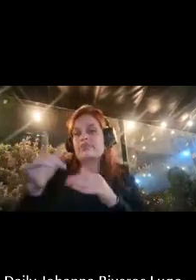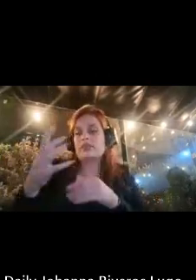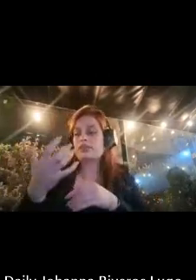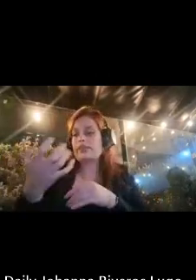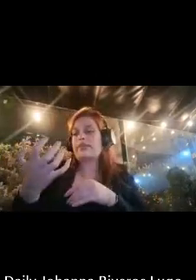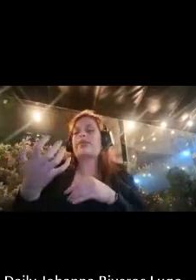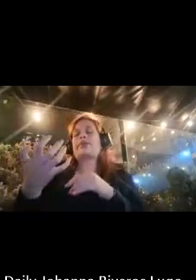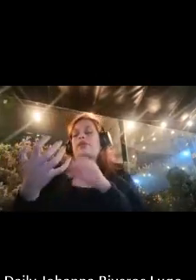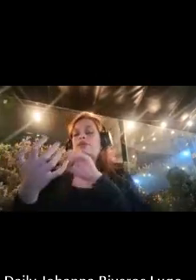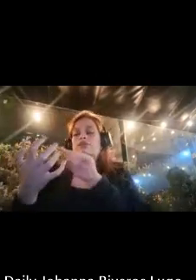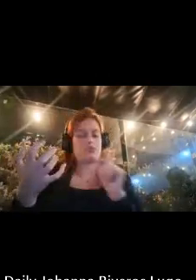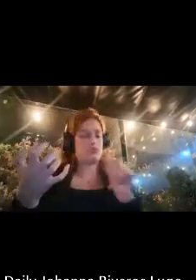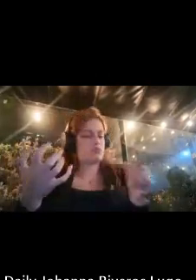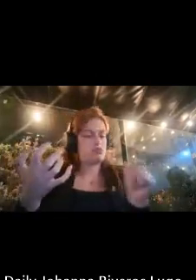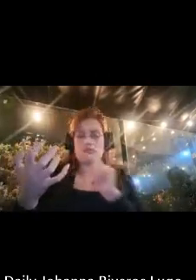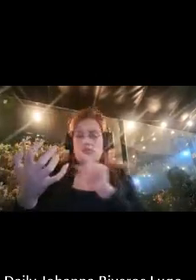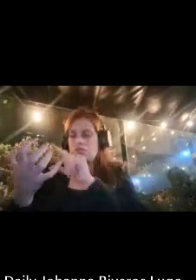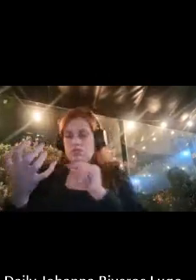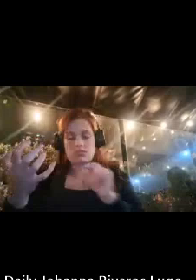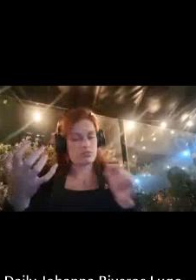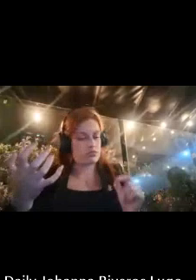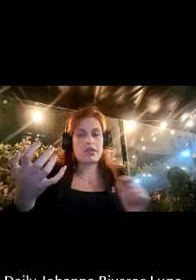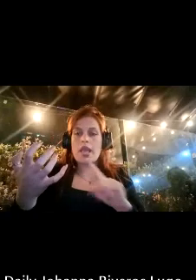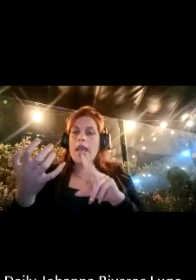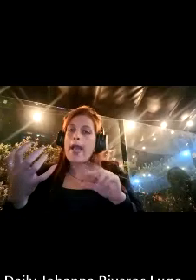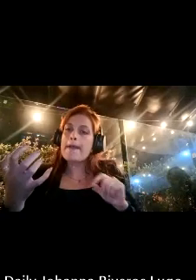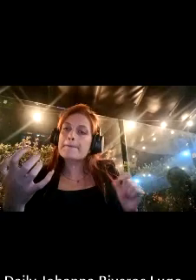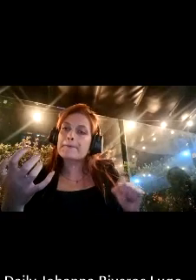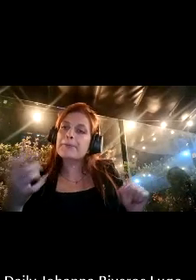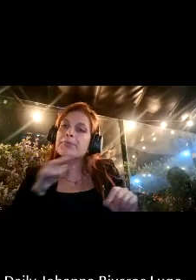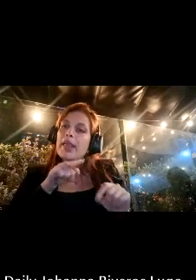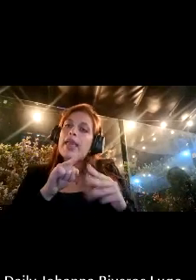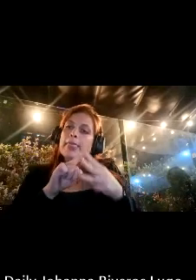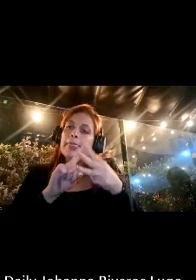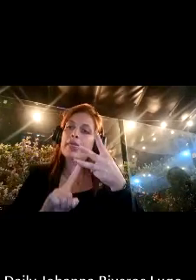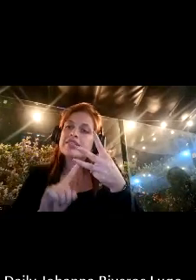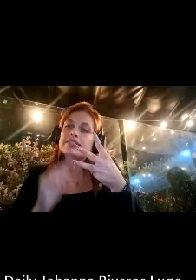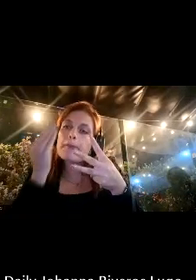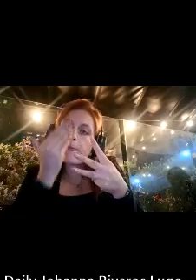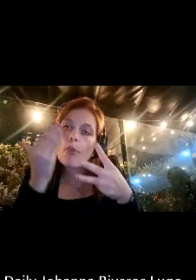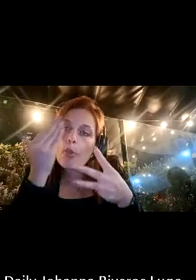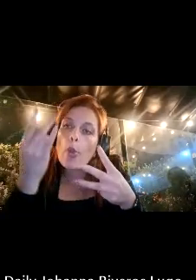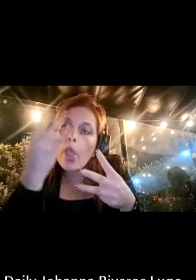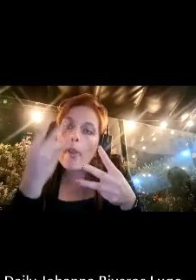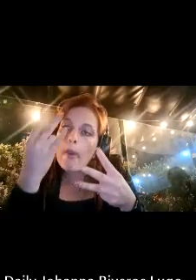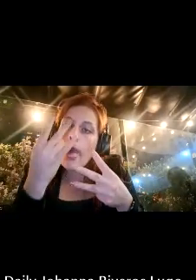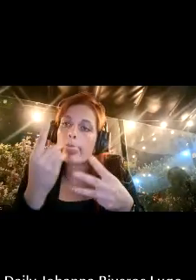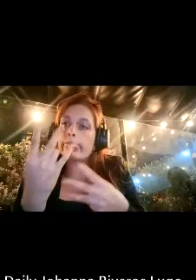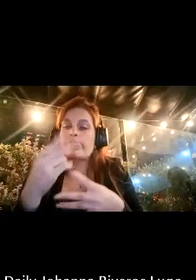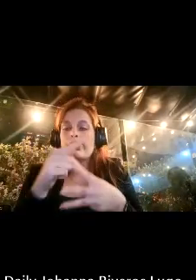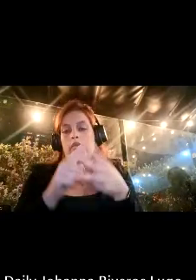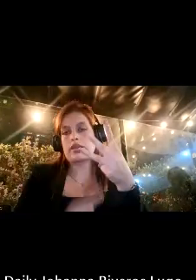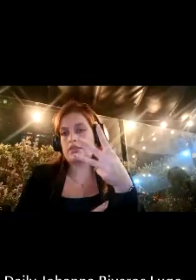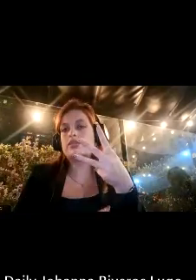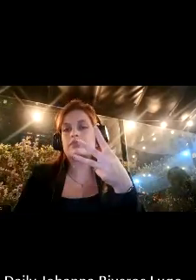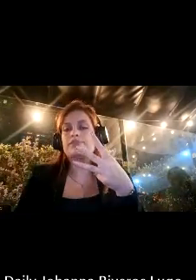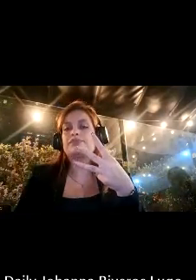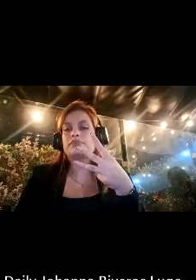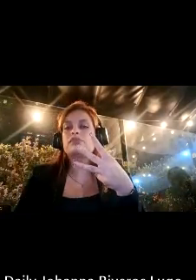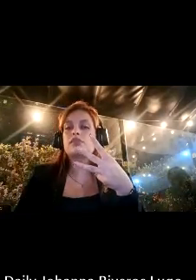vamos a hacer 3 intentos, ¿cierto? Y medimos esos